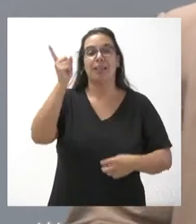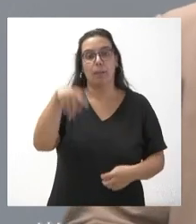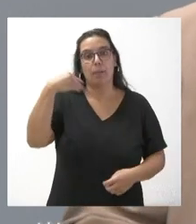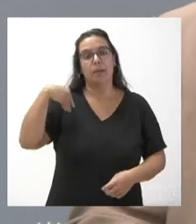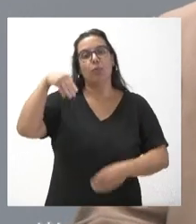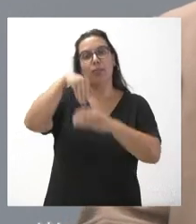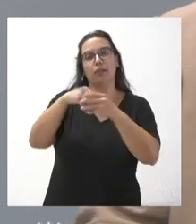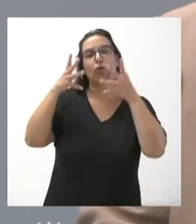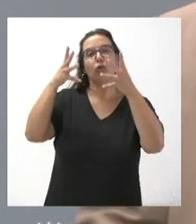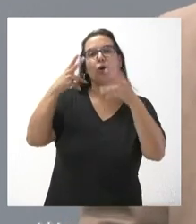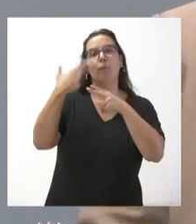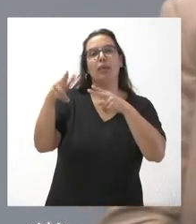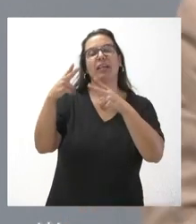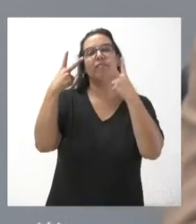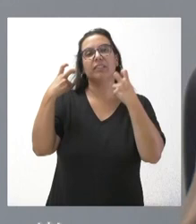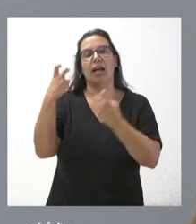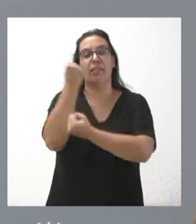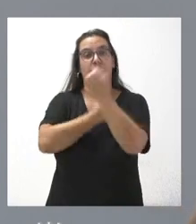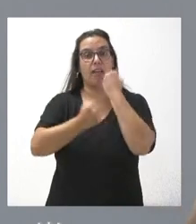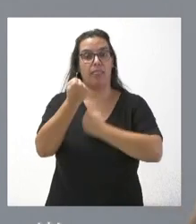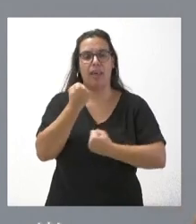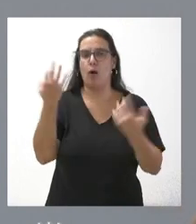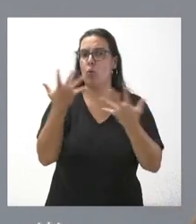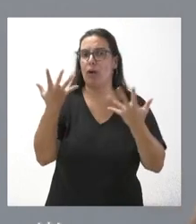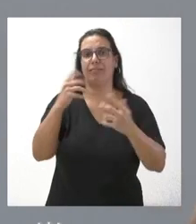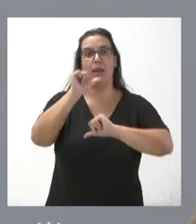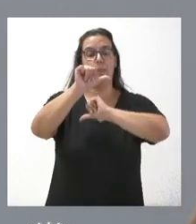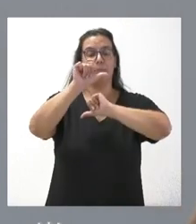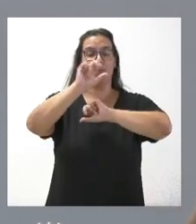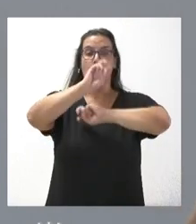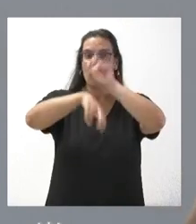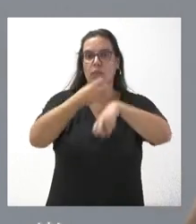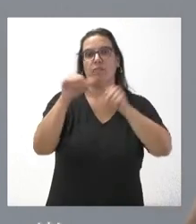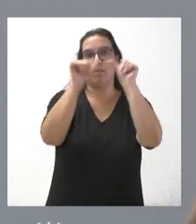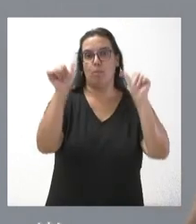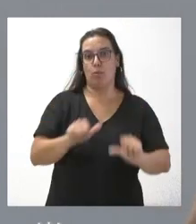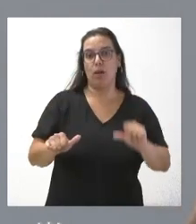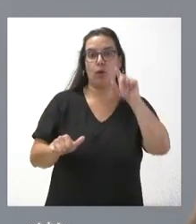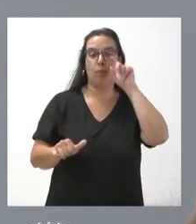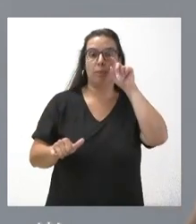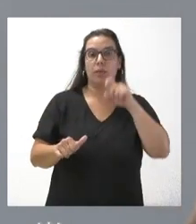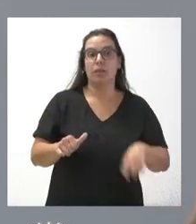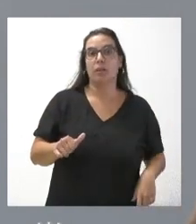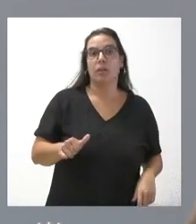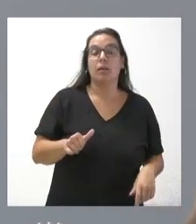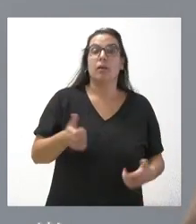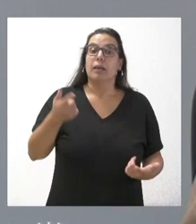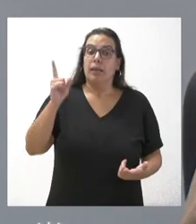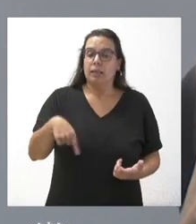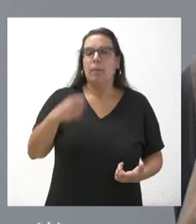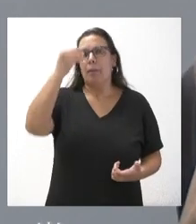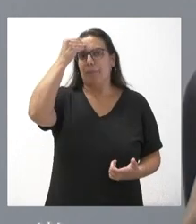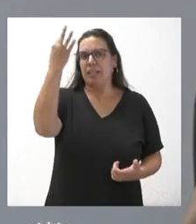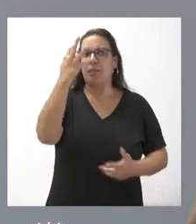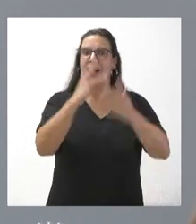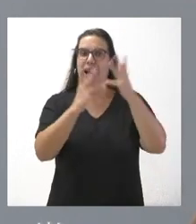de Política Fiscal y Financiera. Es urgente modificar el modelo, tener en cuenta algunas variables que determinan incrementos de coste